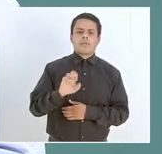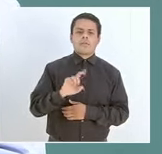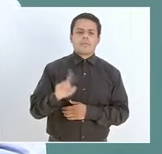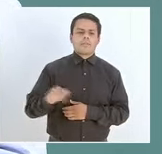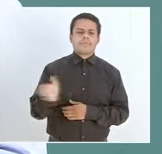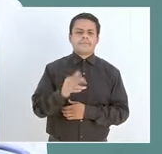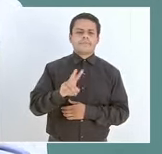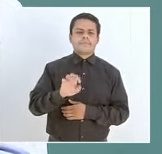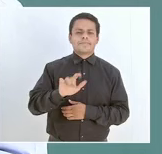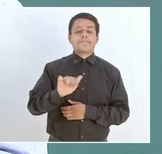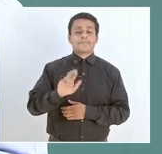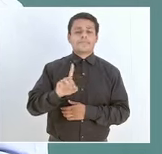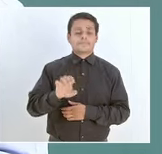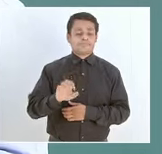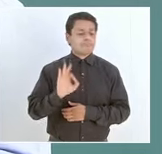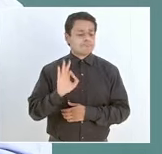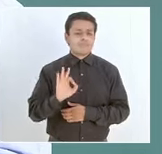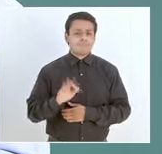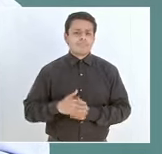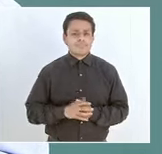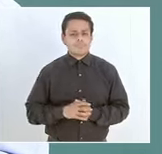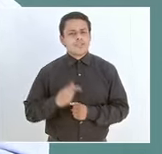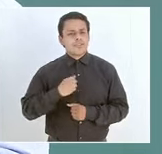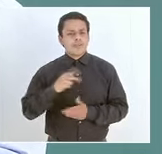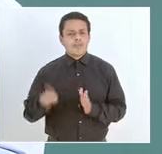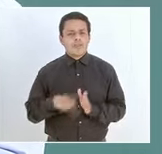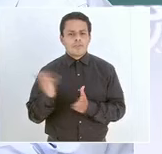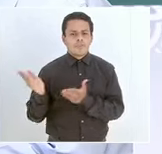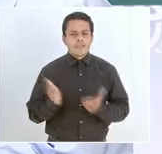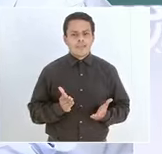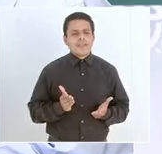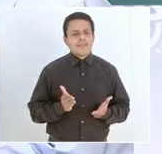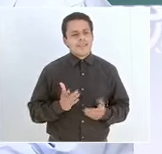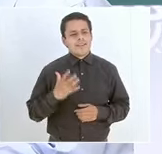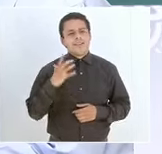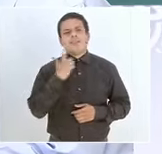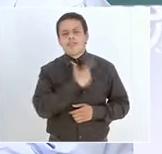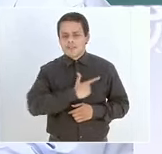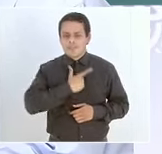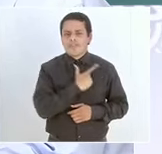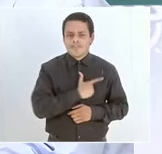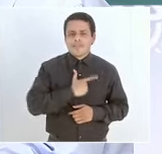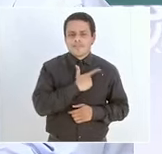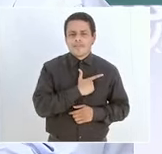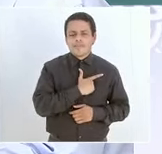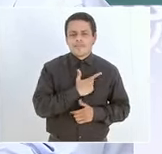Me da gusto estar de nuevo en Jerez para